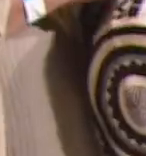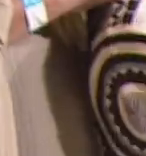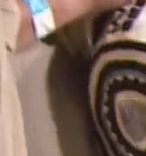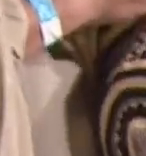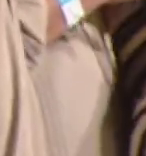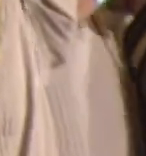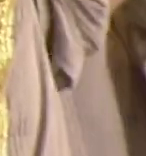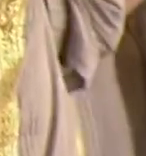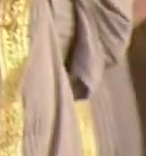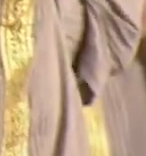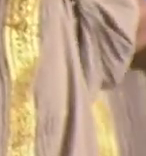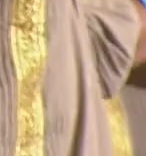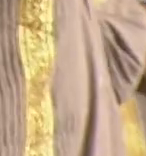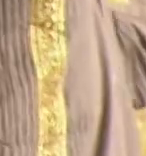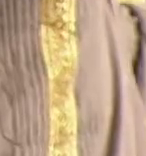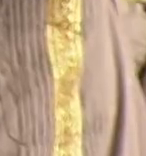Juan Carlos Victoria,